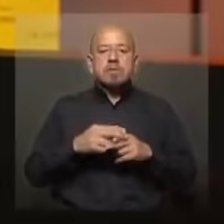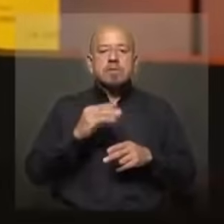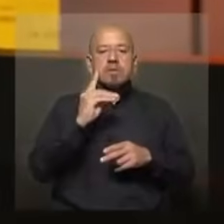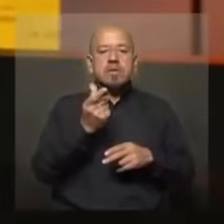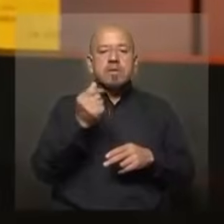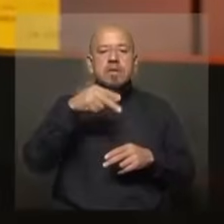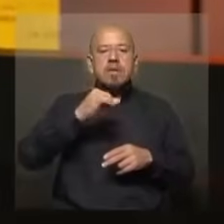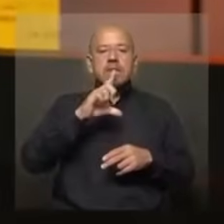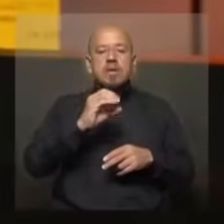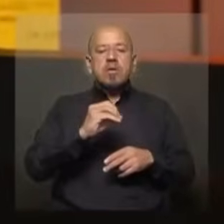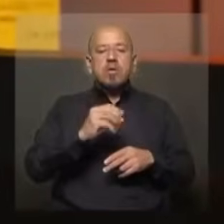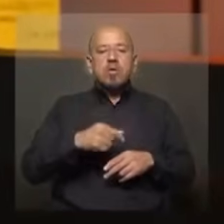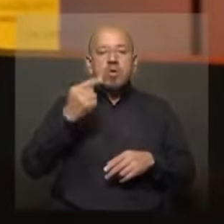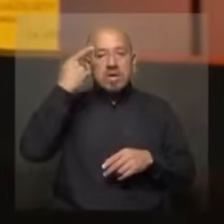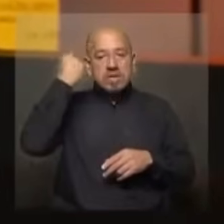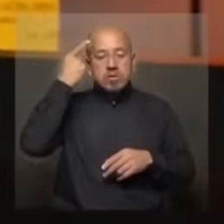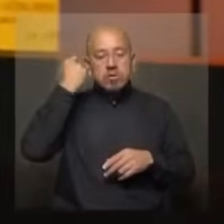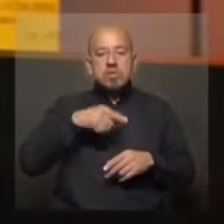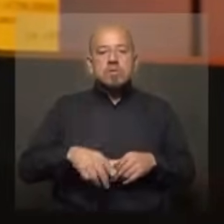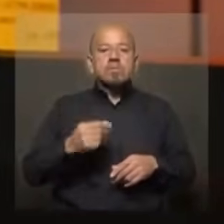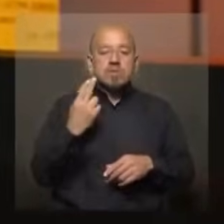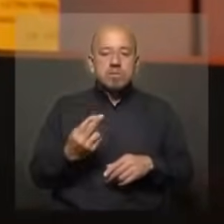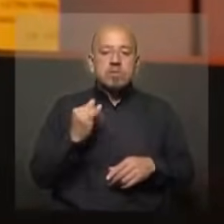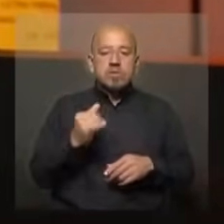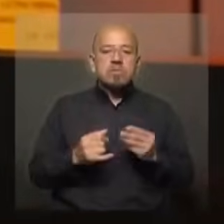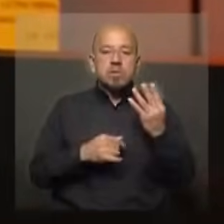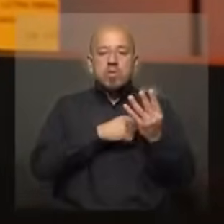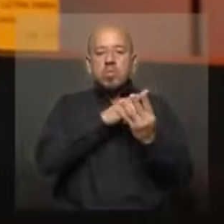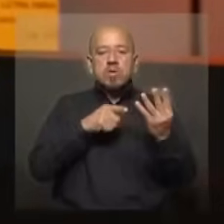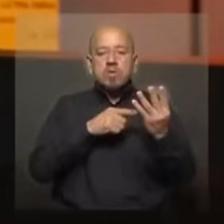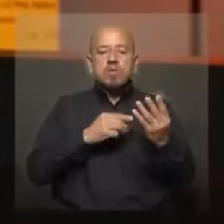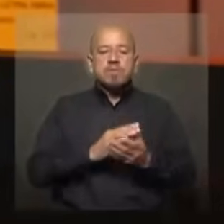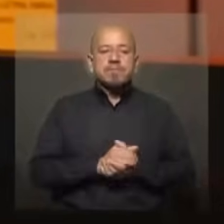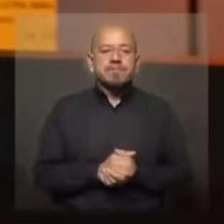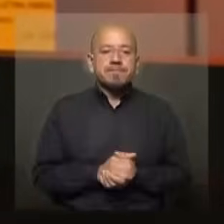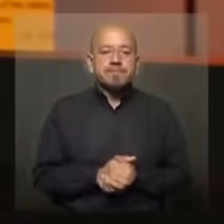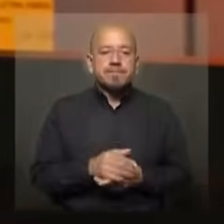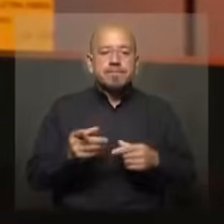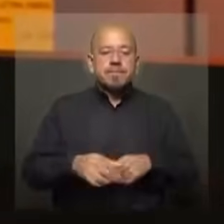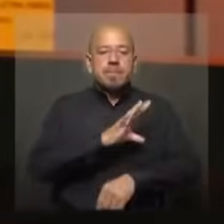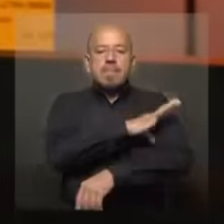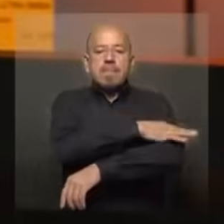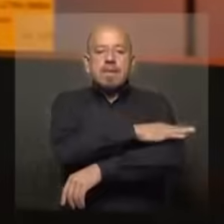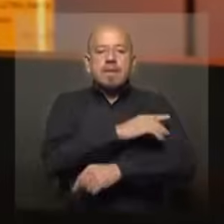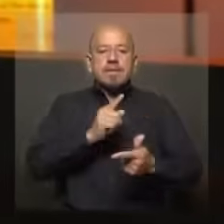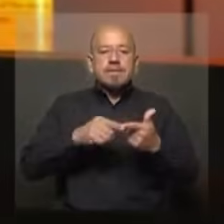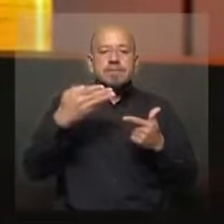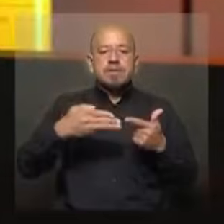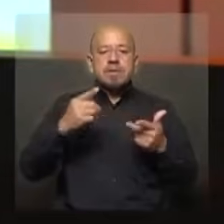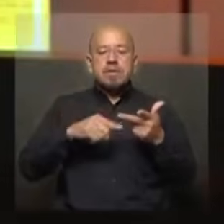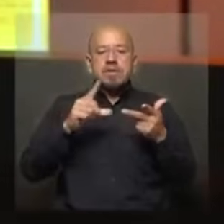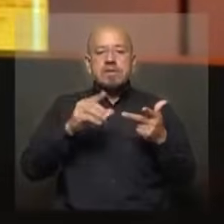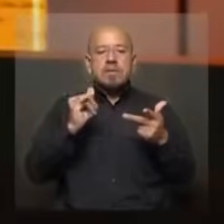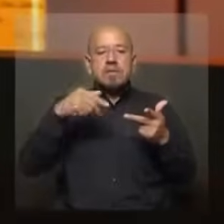Astori, habilitó las cuatro precandidaturas para las elecciones internas. Y junto a Yamandú Orsi, Mario Vergara y Andrés